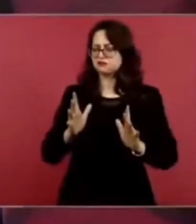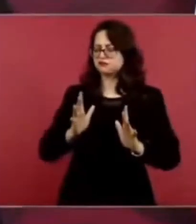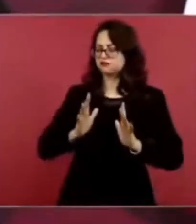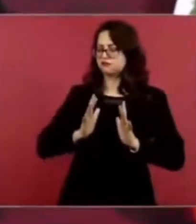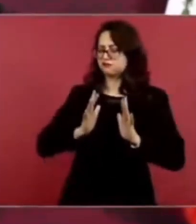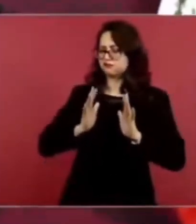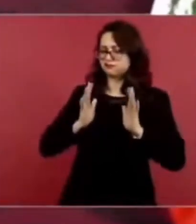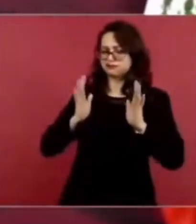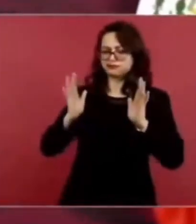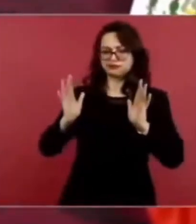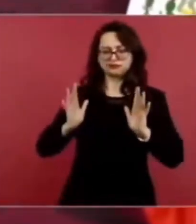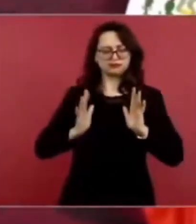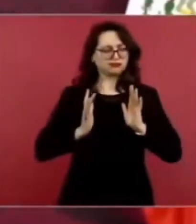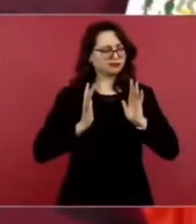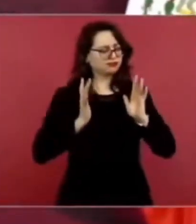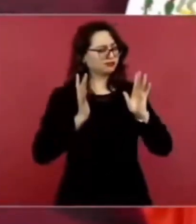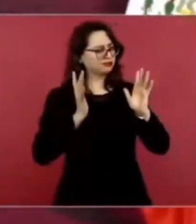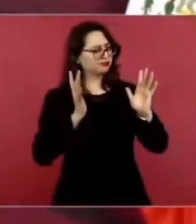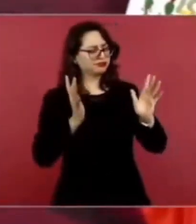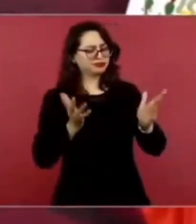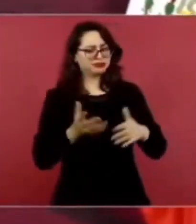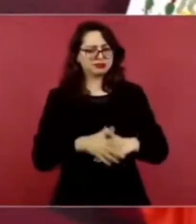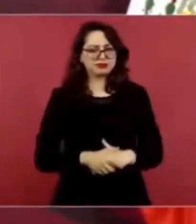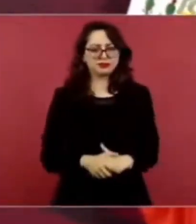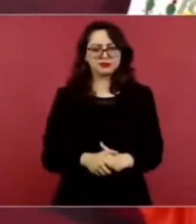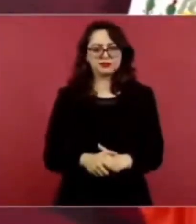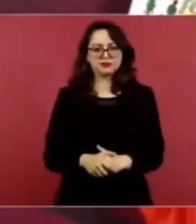Promotor de esta arenga de